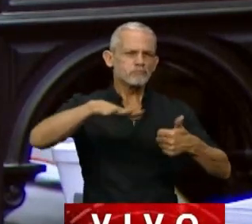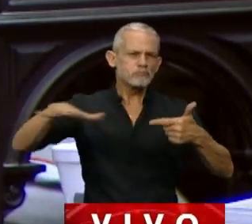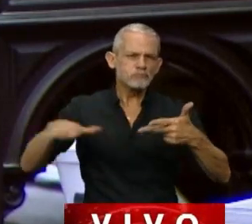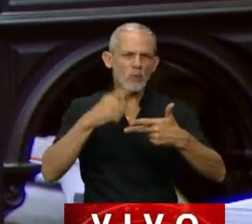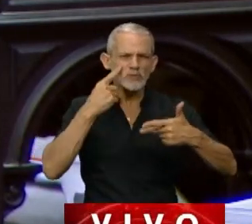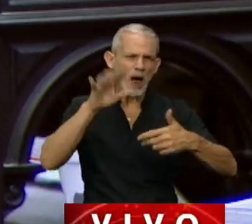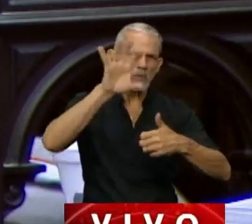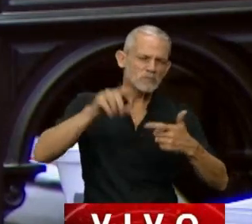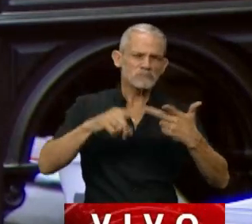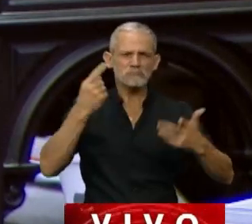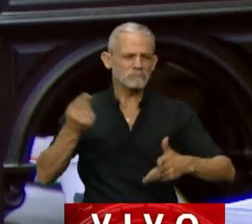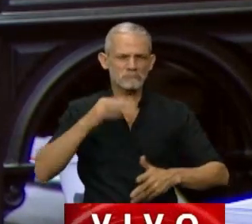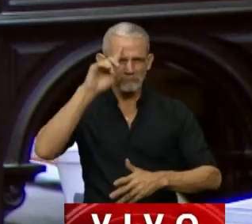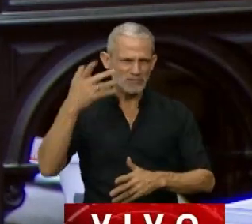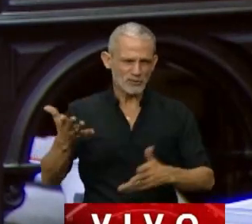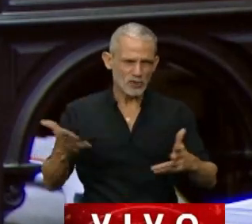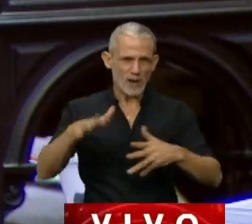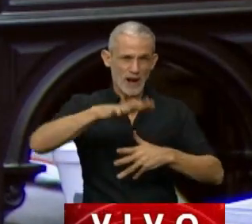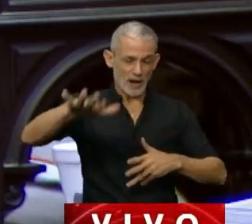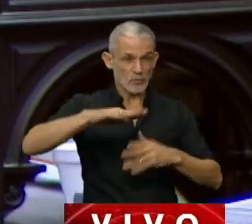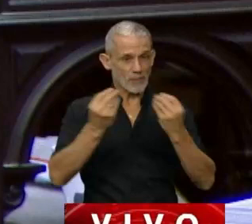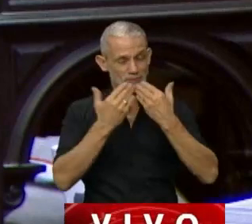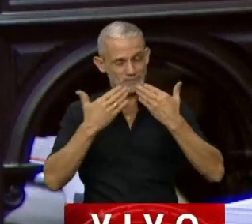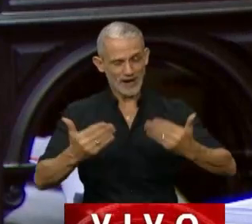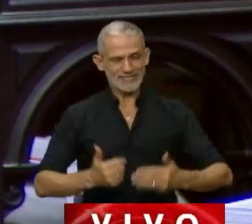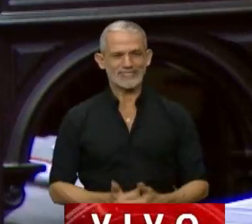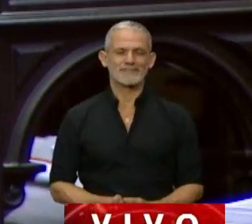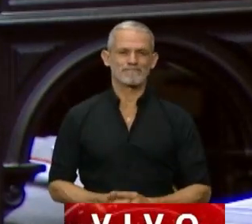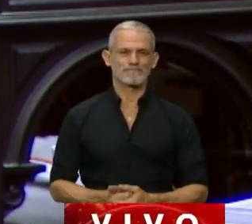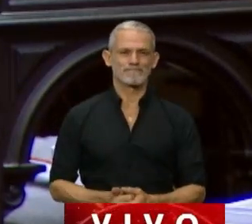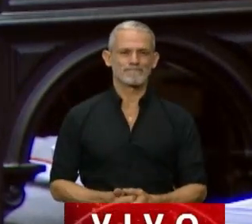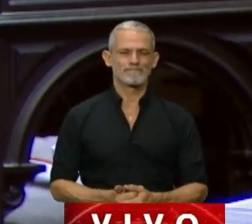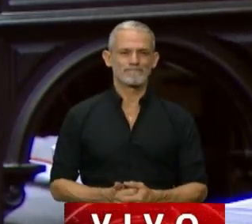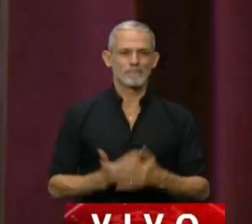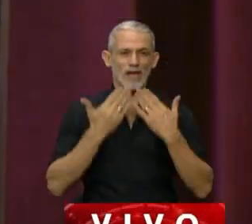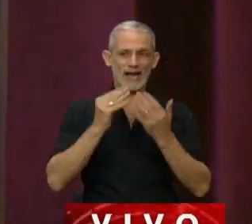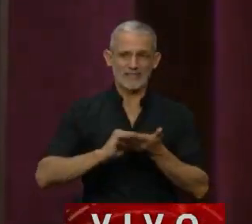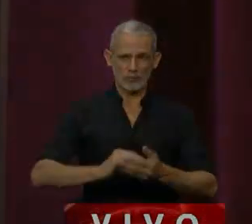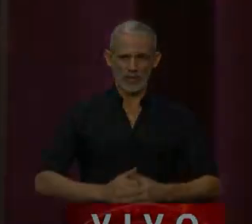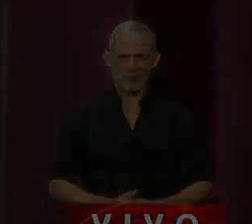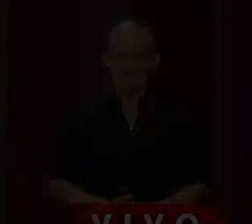lugares que deben representar a la comunidad en general. Muchísimas gracias, señor presidente. Gracias, diputado.